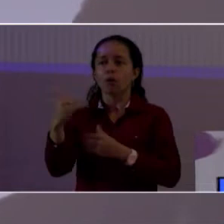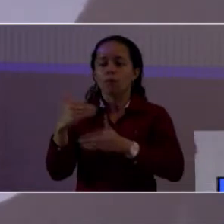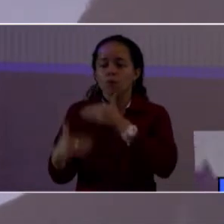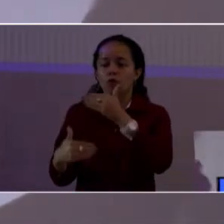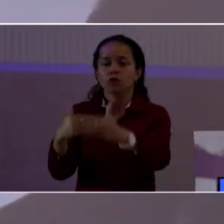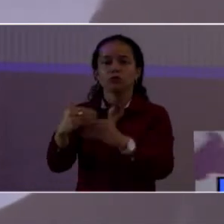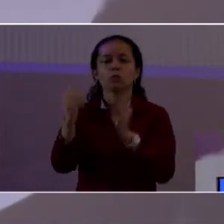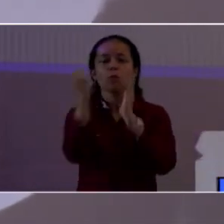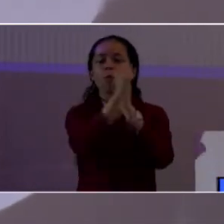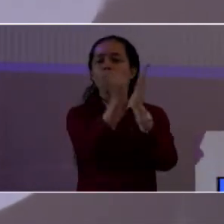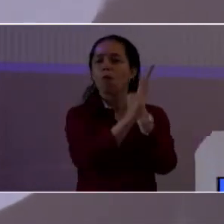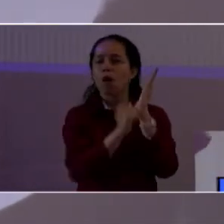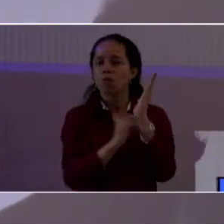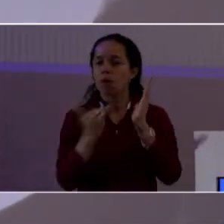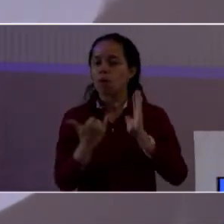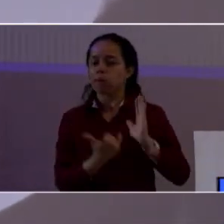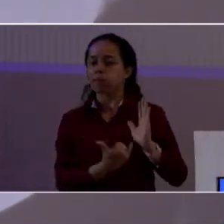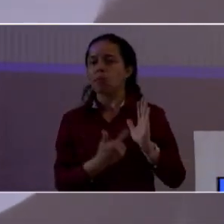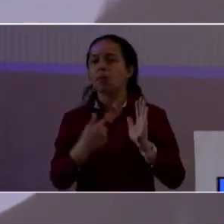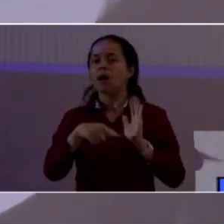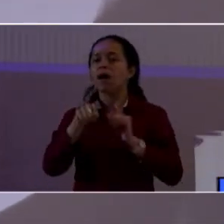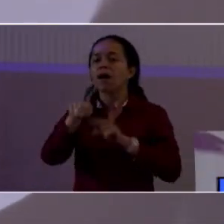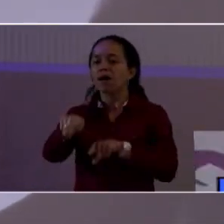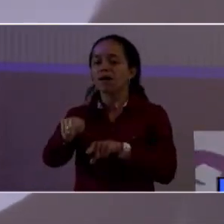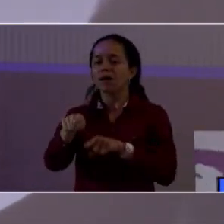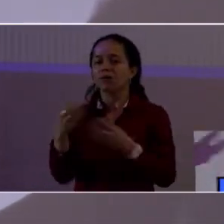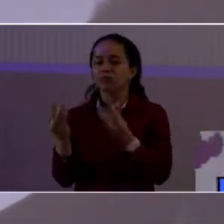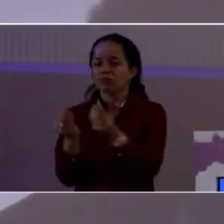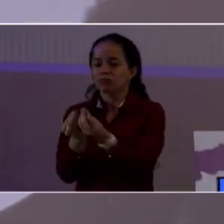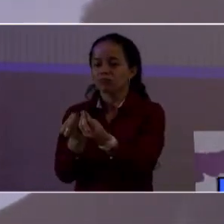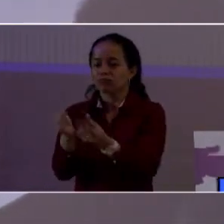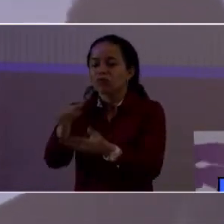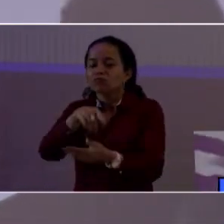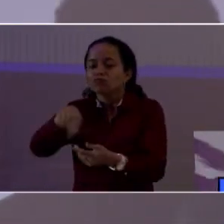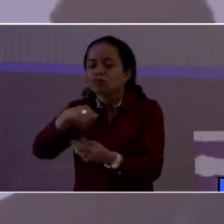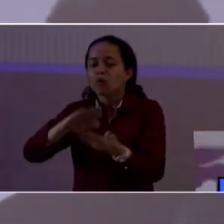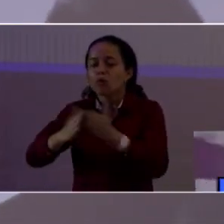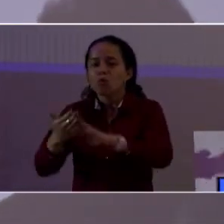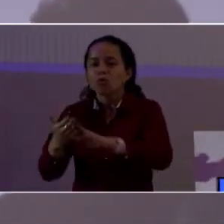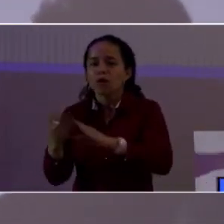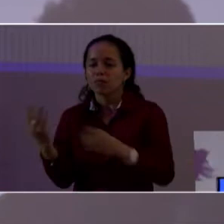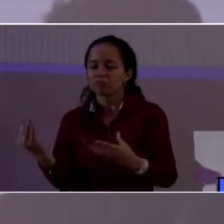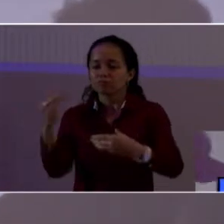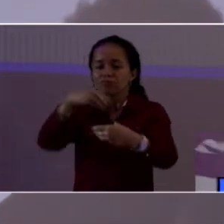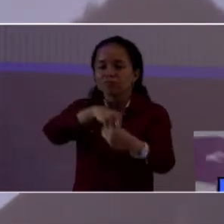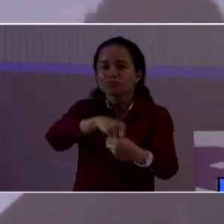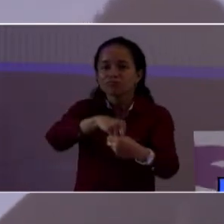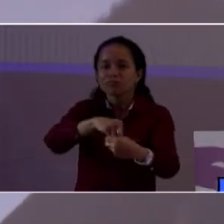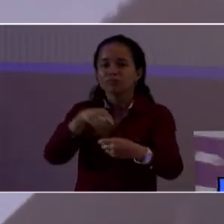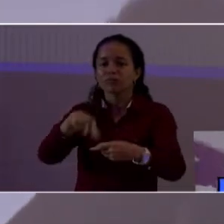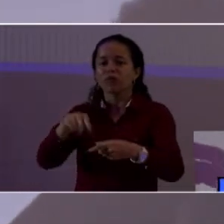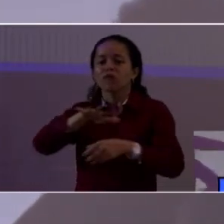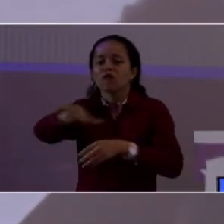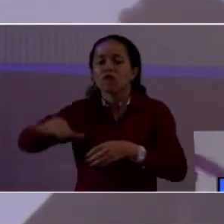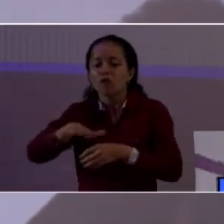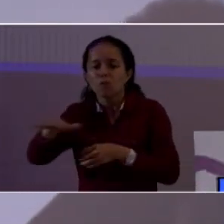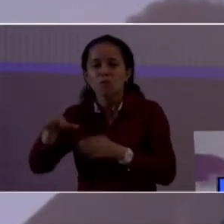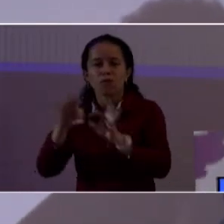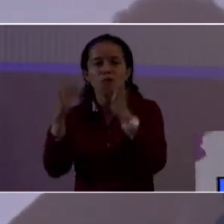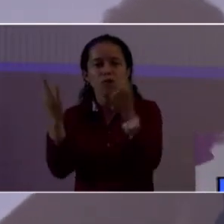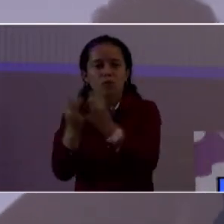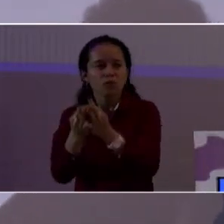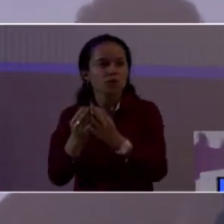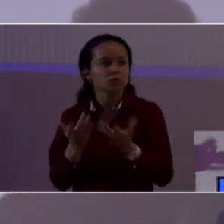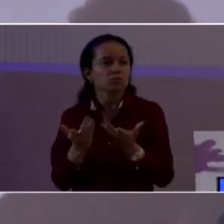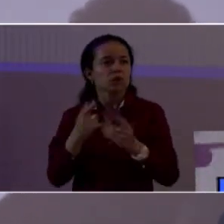y programas que se estén desarrollando para atender a la población excombatiente, sus familias y sus comunidades. No sé si el director si